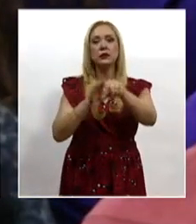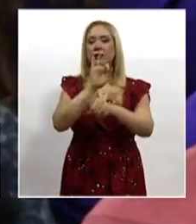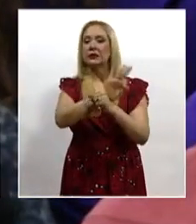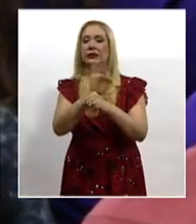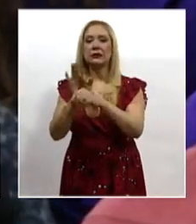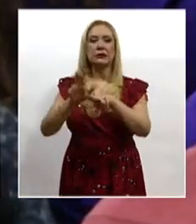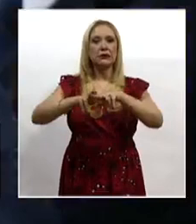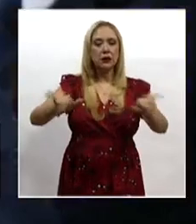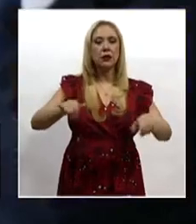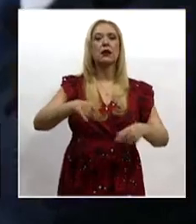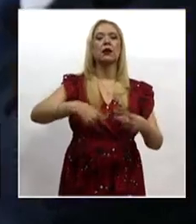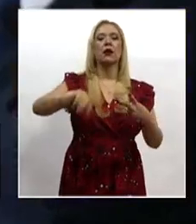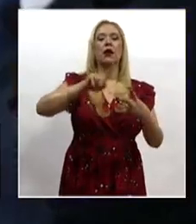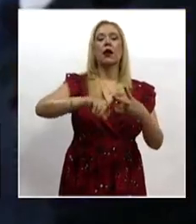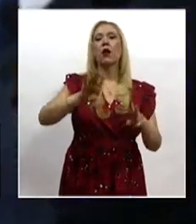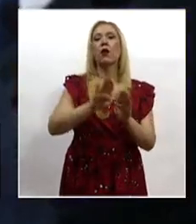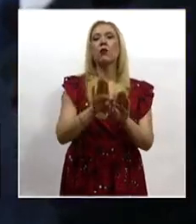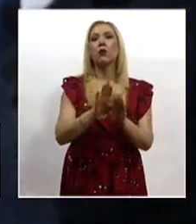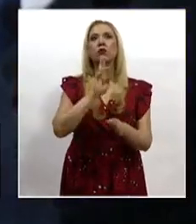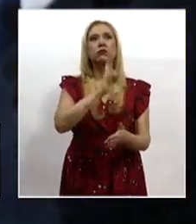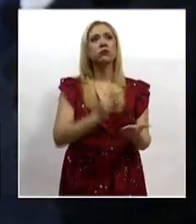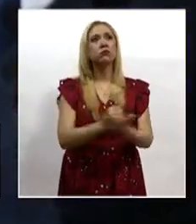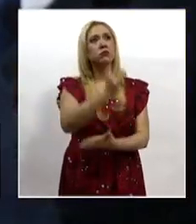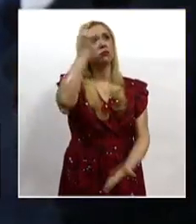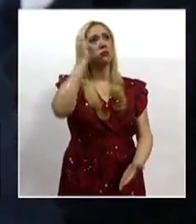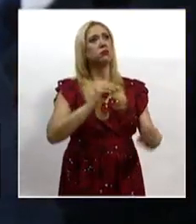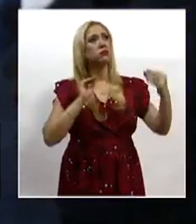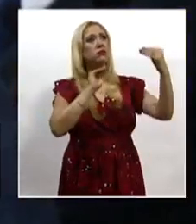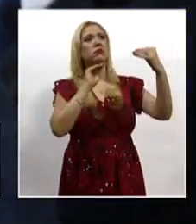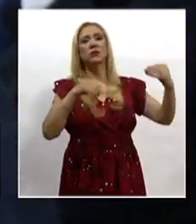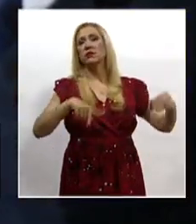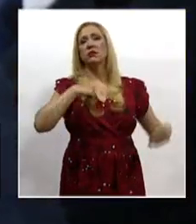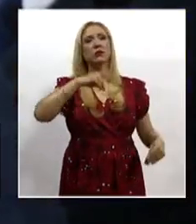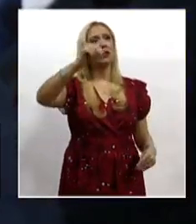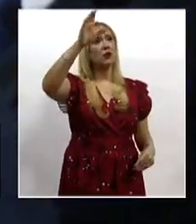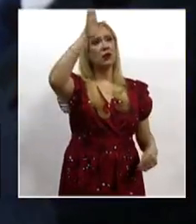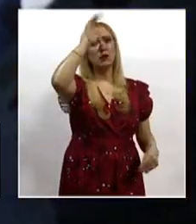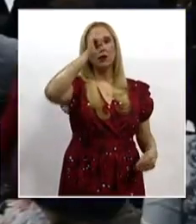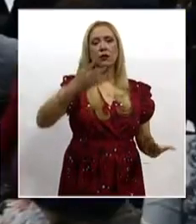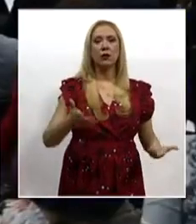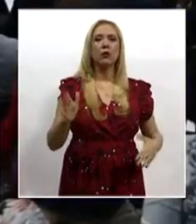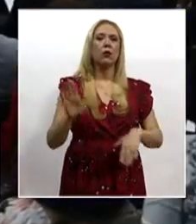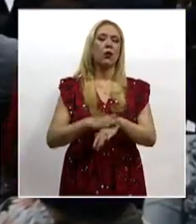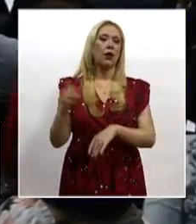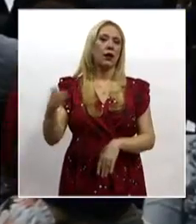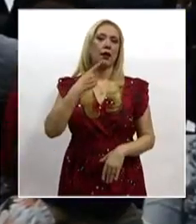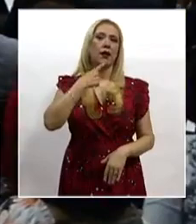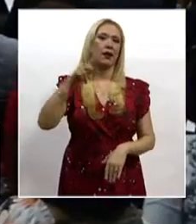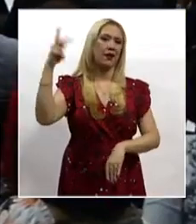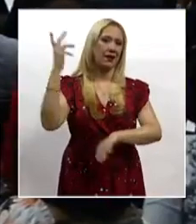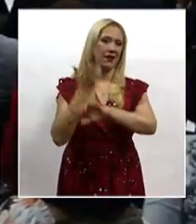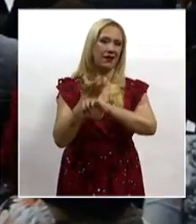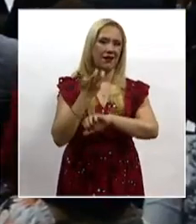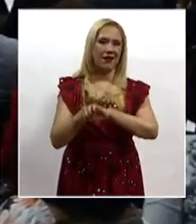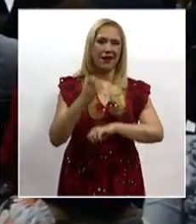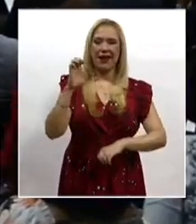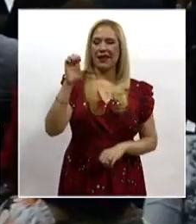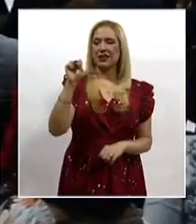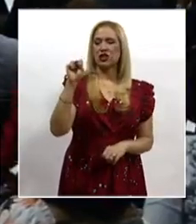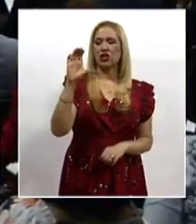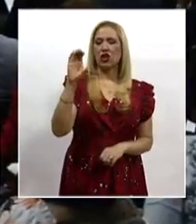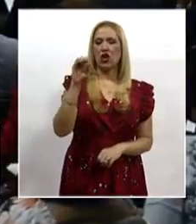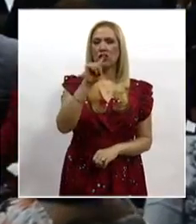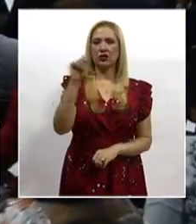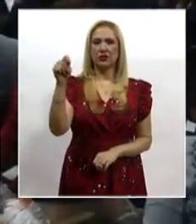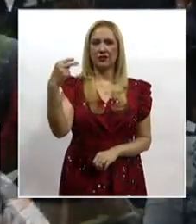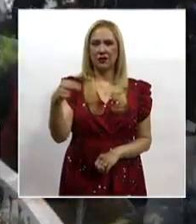el derecho de recurrir el fallo ante un juez o tribunal superior. Este asunto fue promovido por el ciudadano estadounidense Scott Cochran, quien